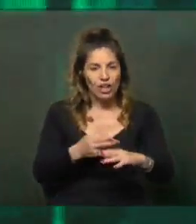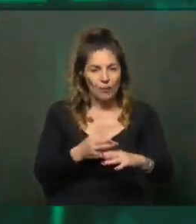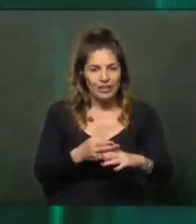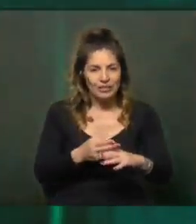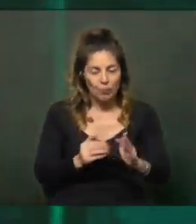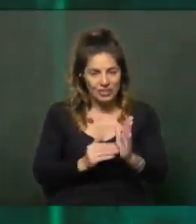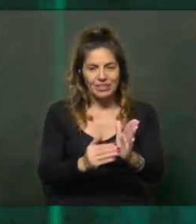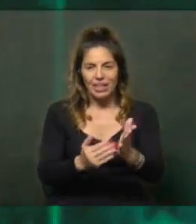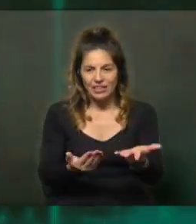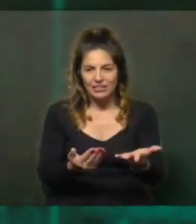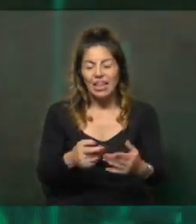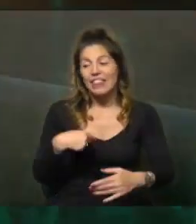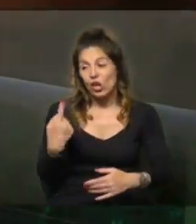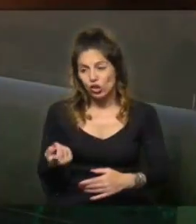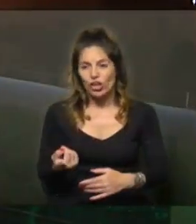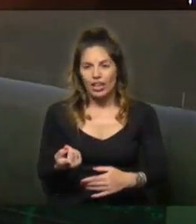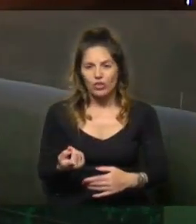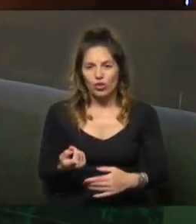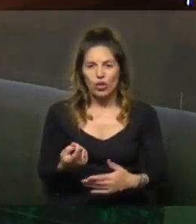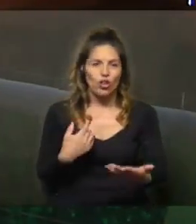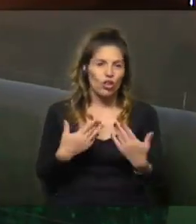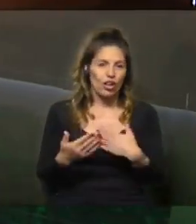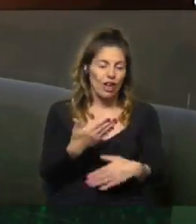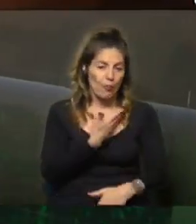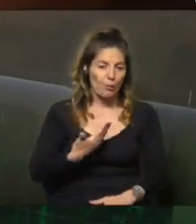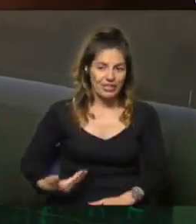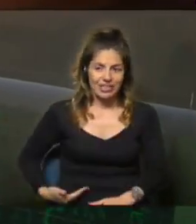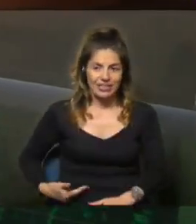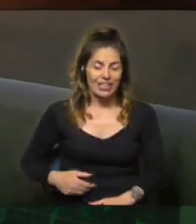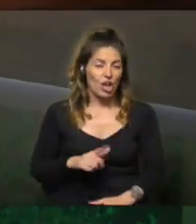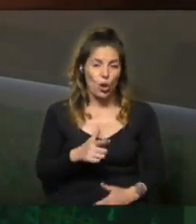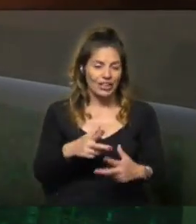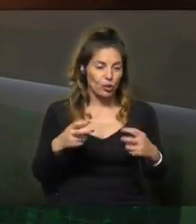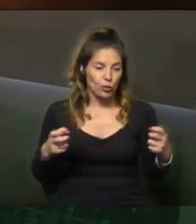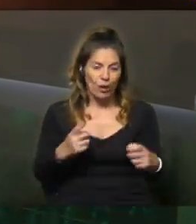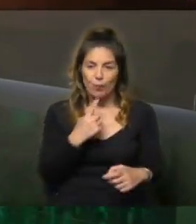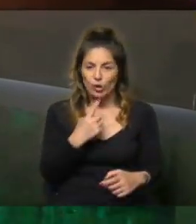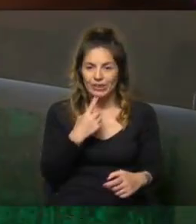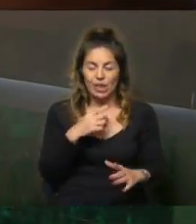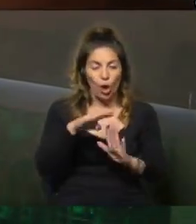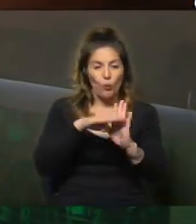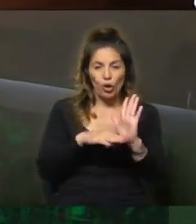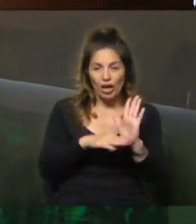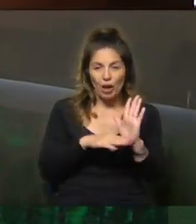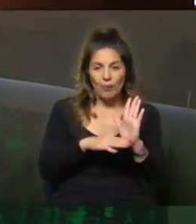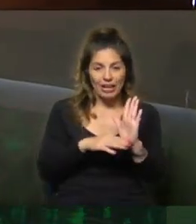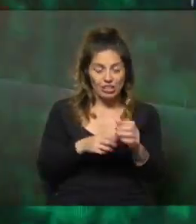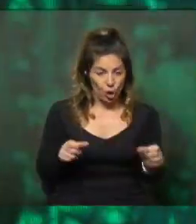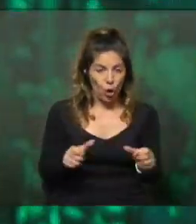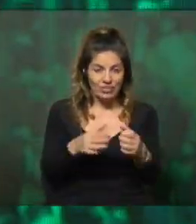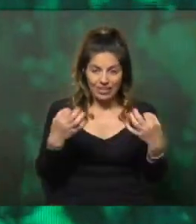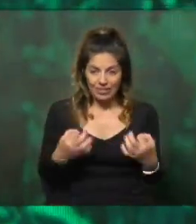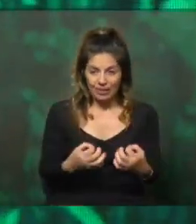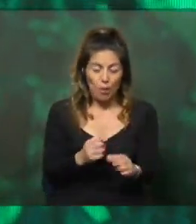lado lo que hablábamos recién un presidente sin estructura política con un un programa que si que si lo aplica